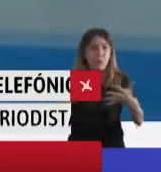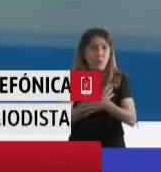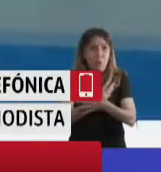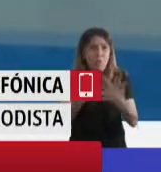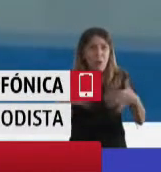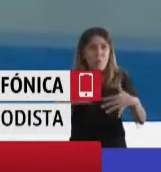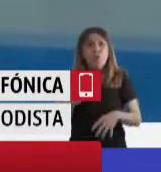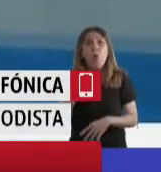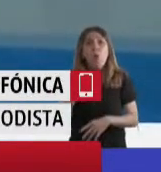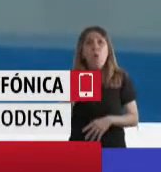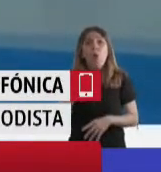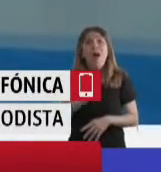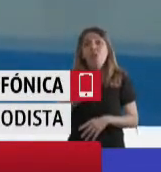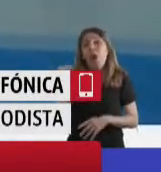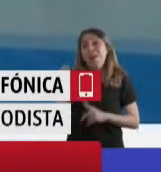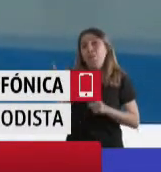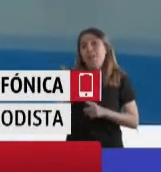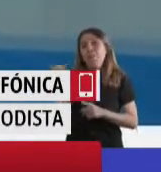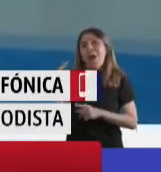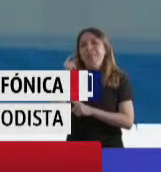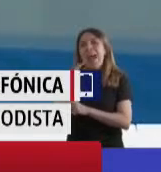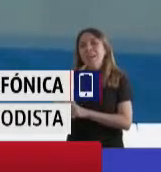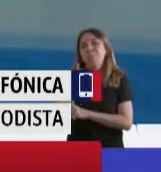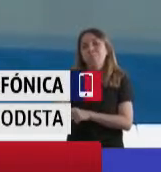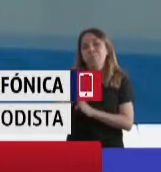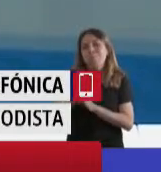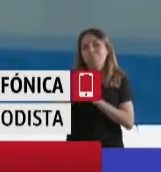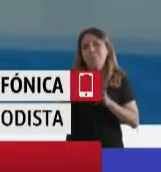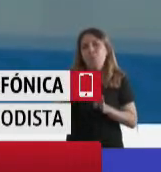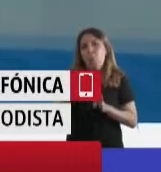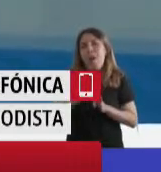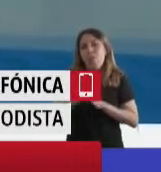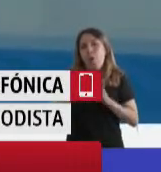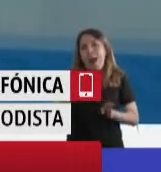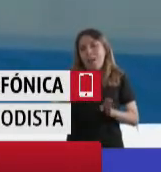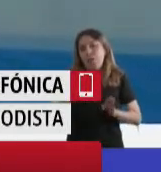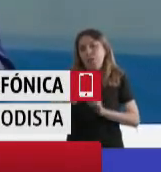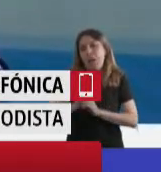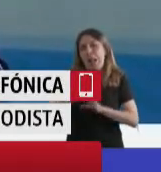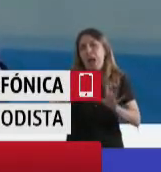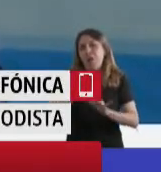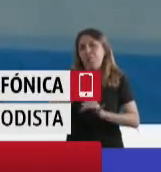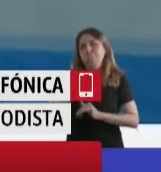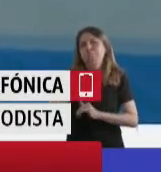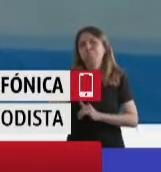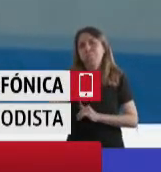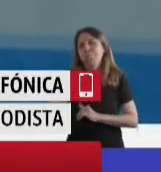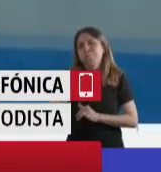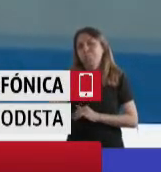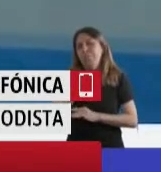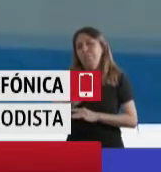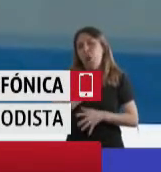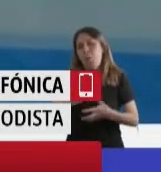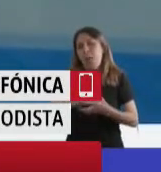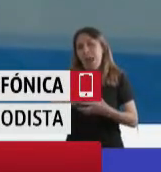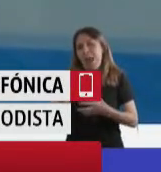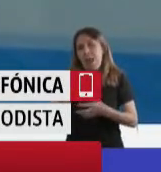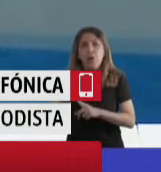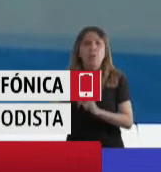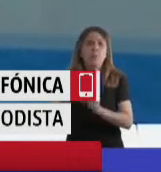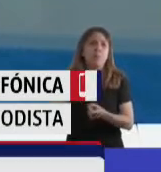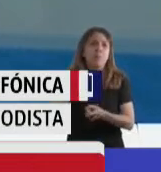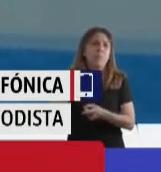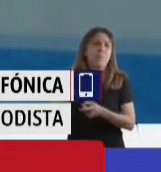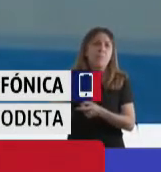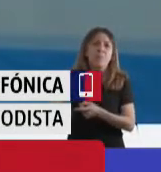parecen nada grave, pero él tiene un antecedente muy serio, digamos, del año 2019, por ahí